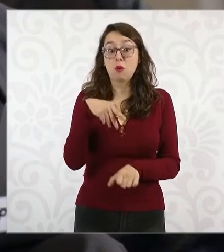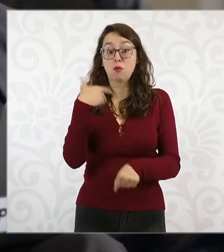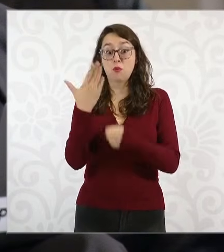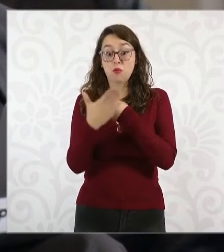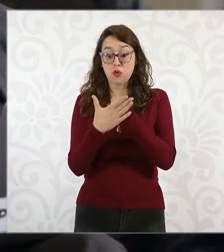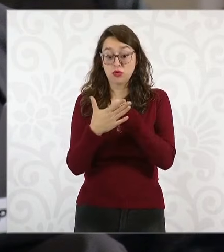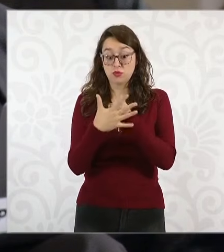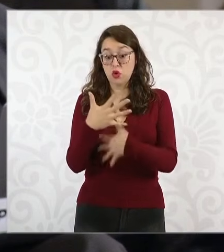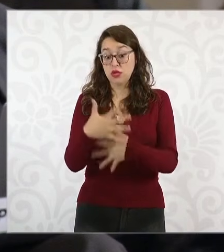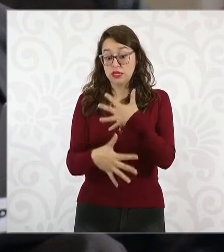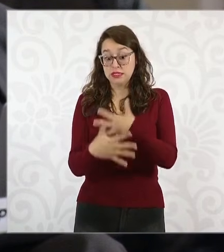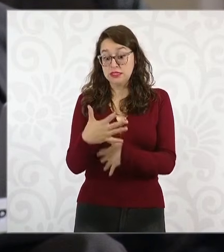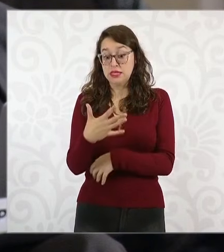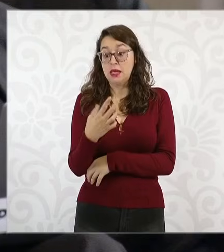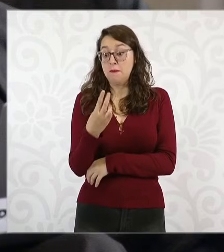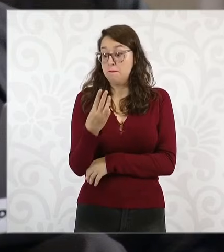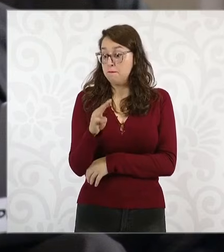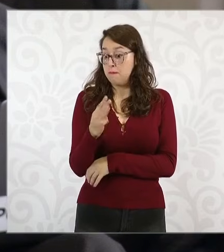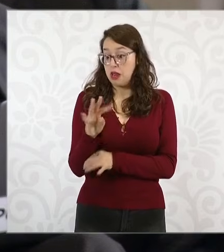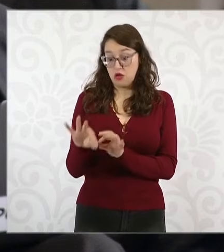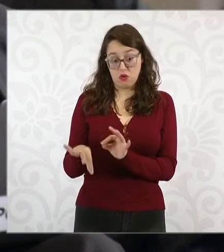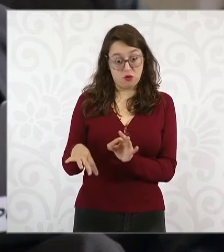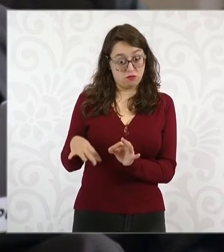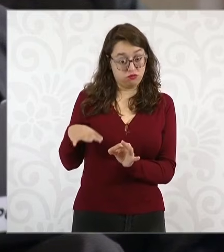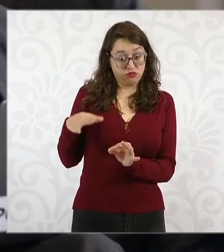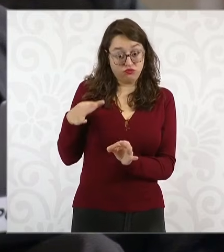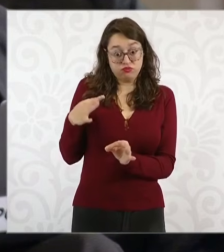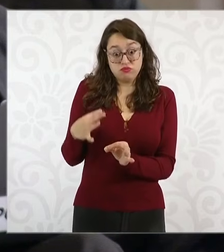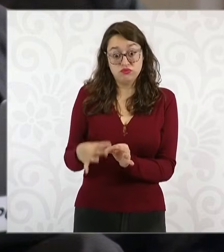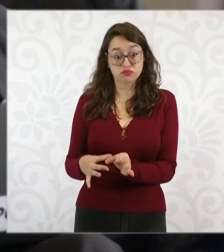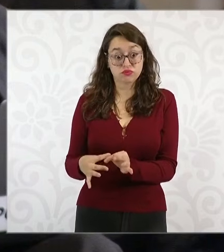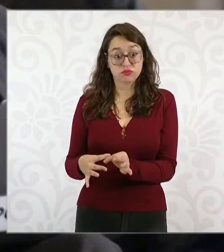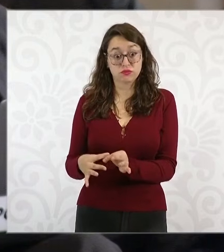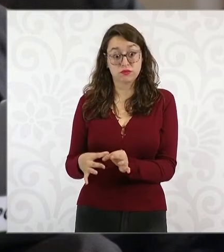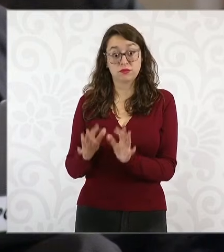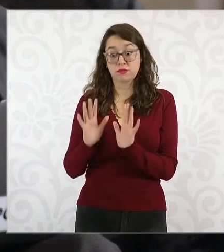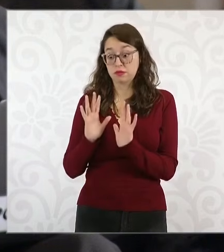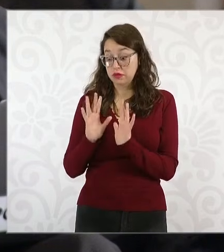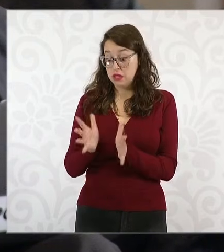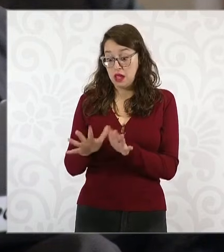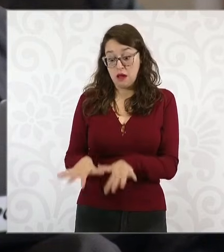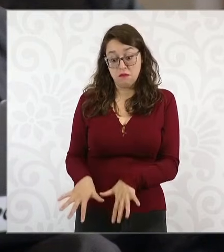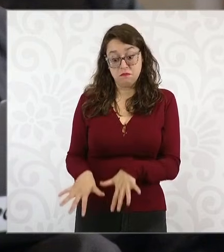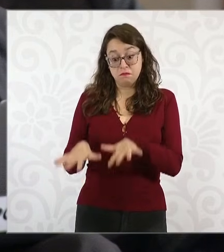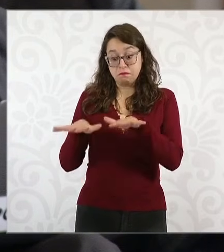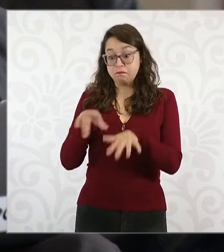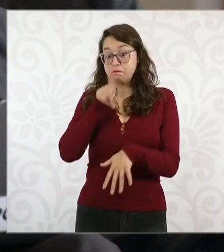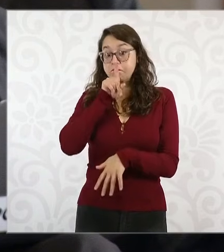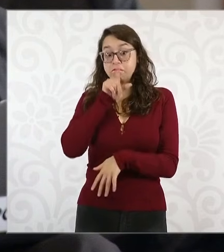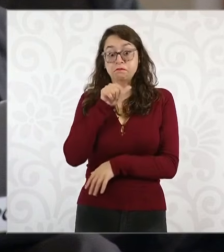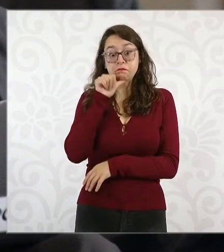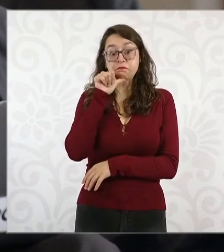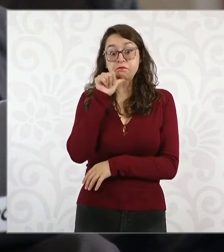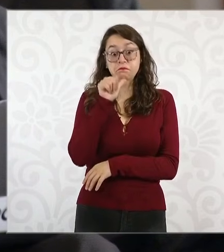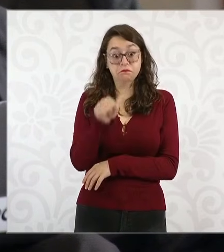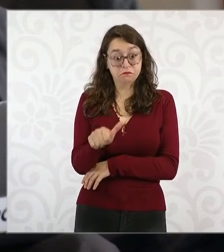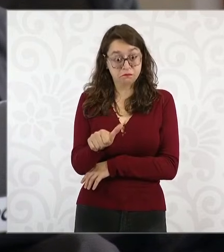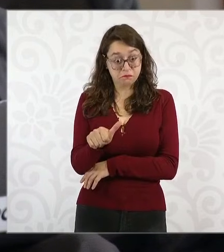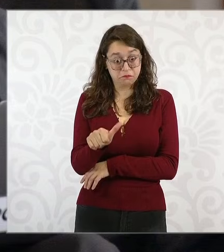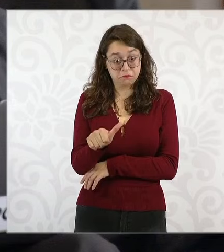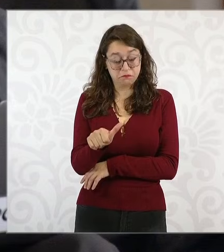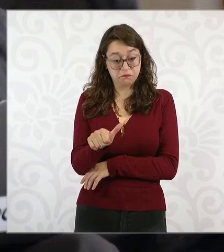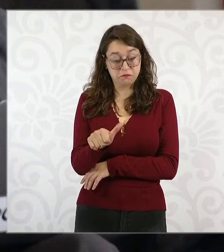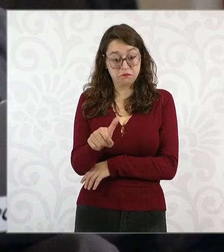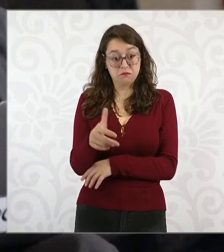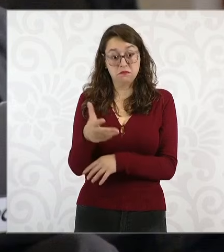mayo entraban en operación y que a partir de esa fecha ya no habría inundaciones en la zona oriente del Estado de